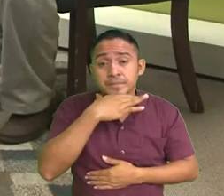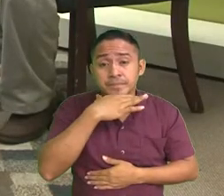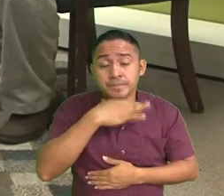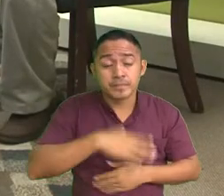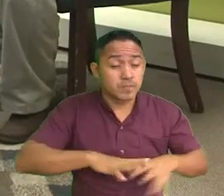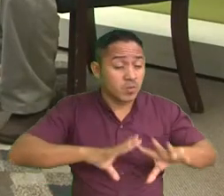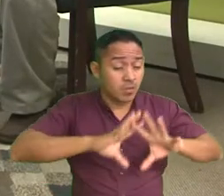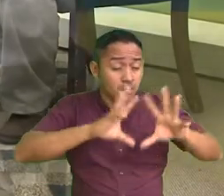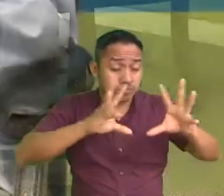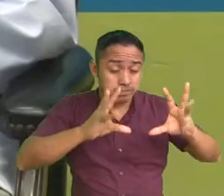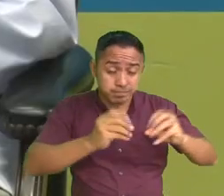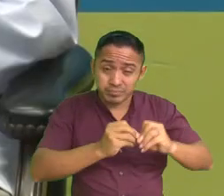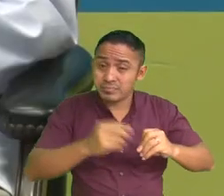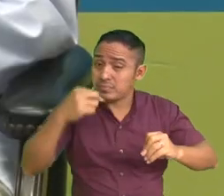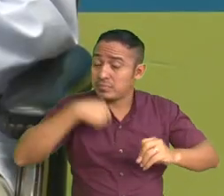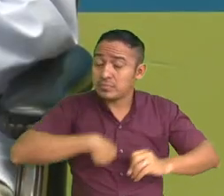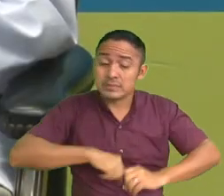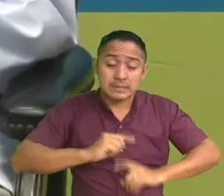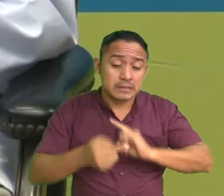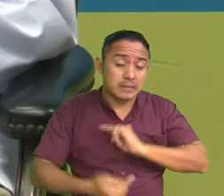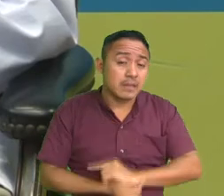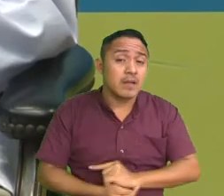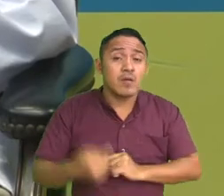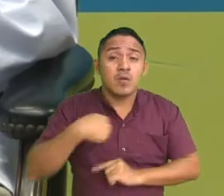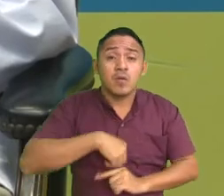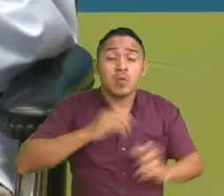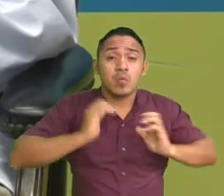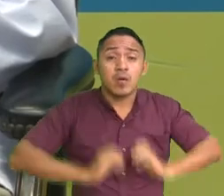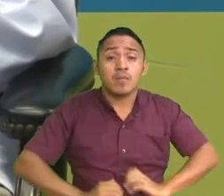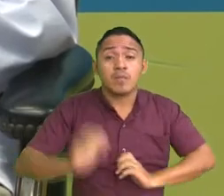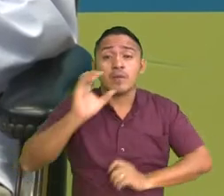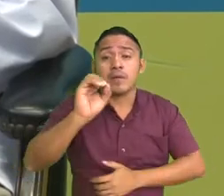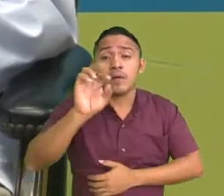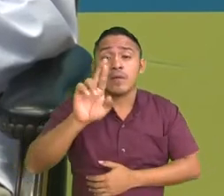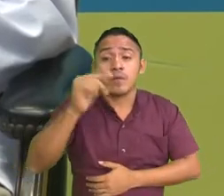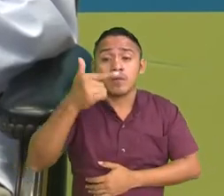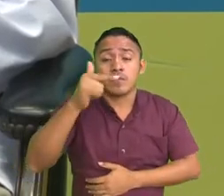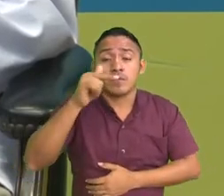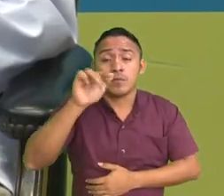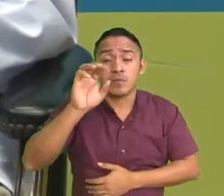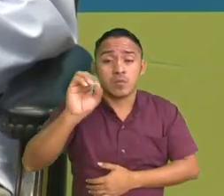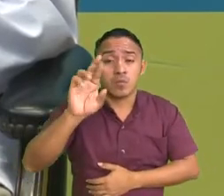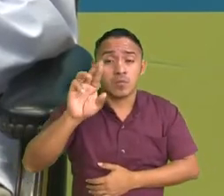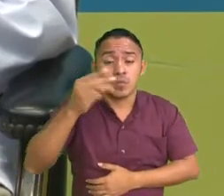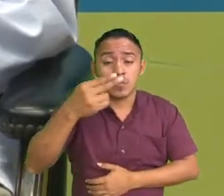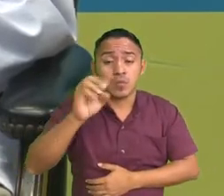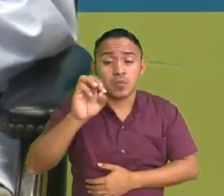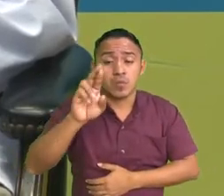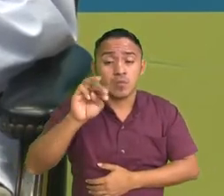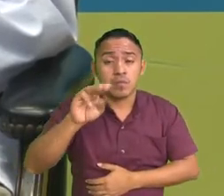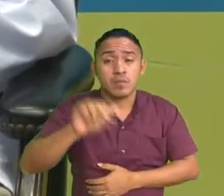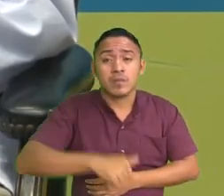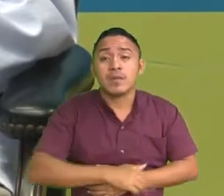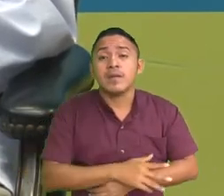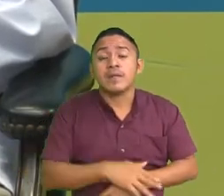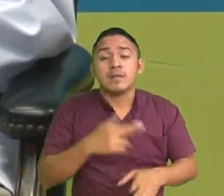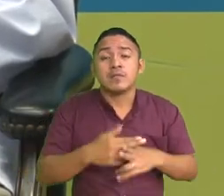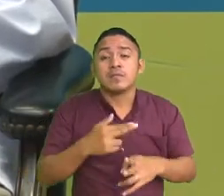les viene hormonalmente hablando. Una de las hormonas que se encarga de la calidad del sueño, la